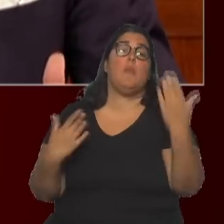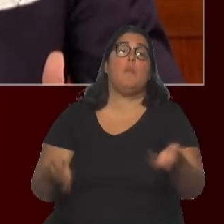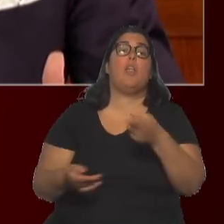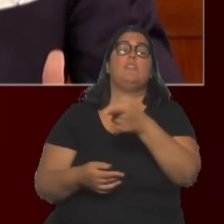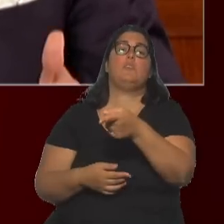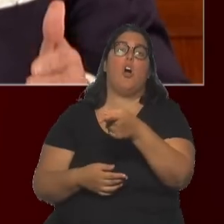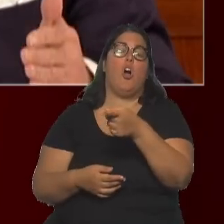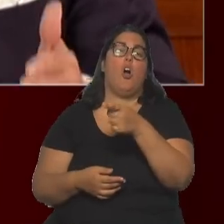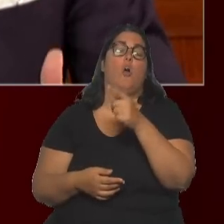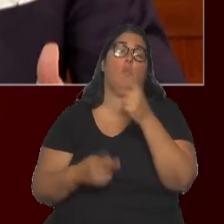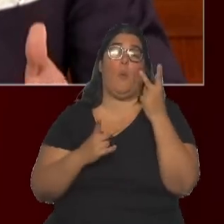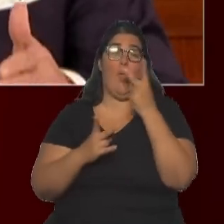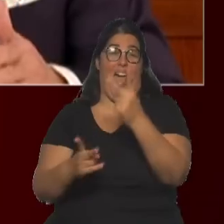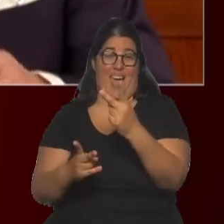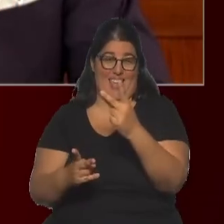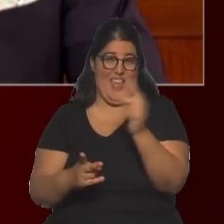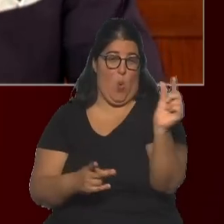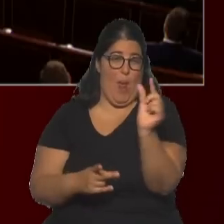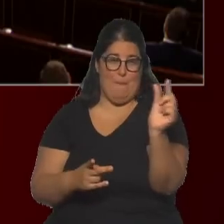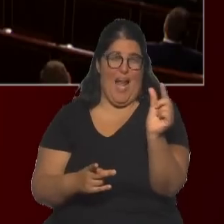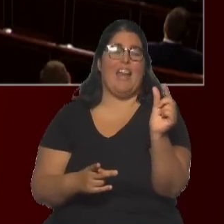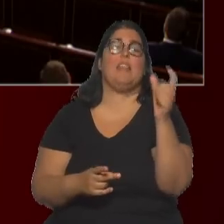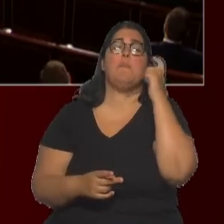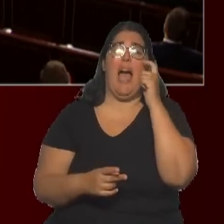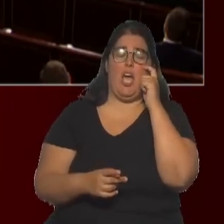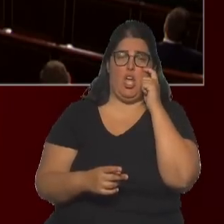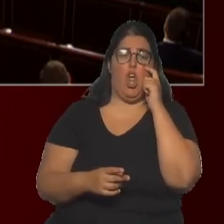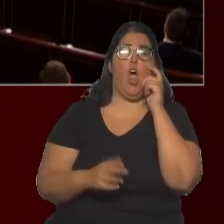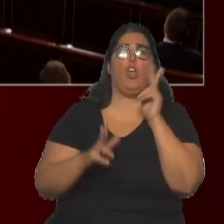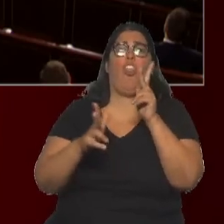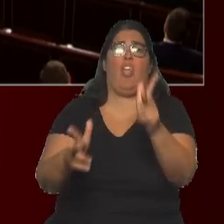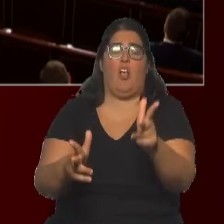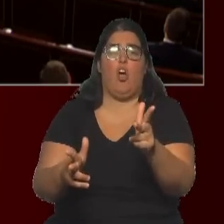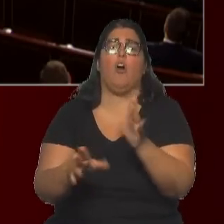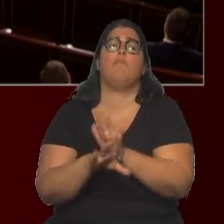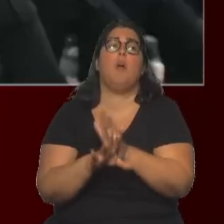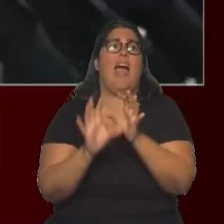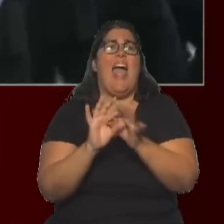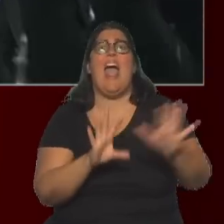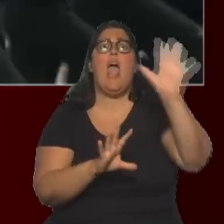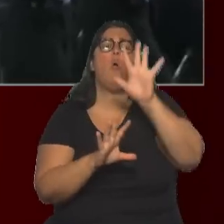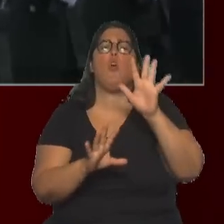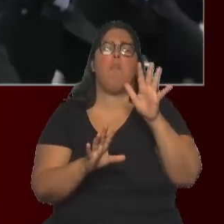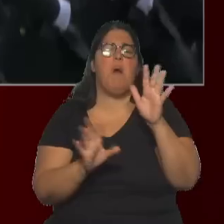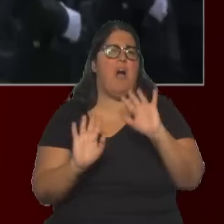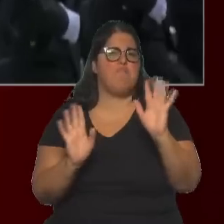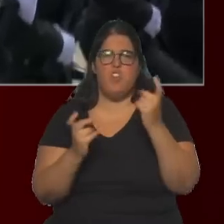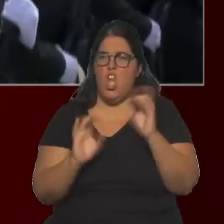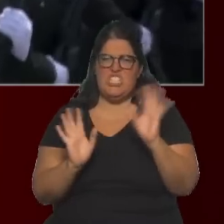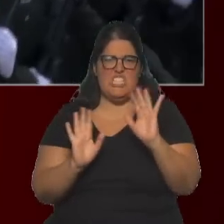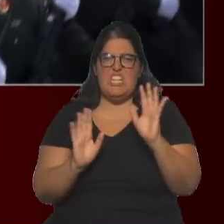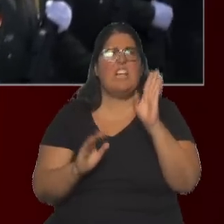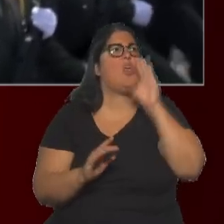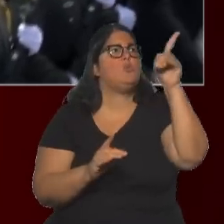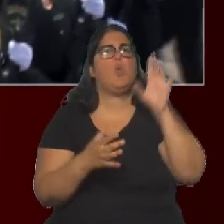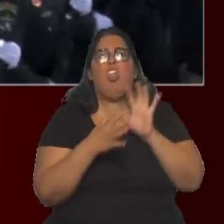de los tramos del viaje, cuando Macron hasta llegó a decir que Europa no tenía por qué seguir a los